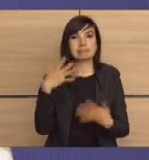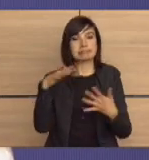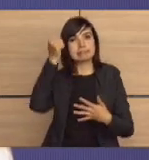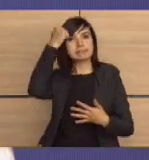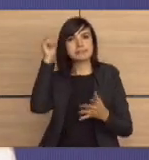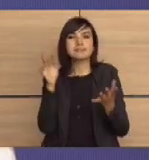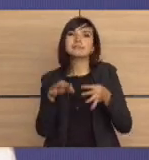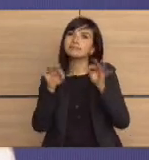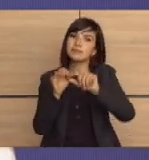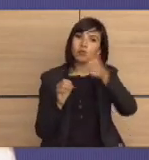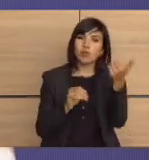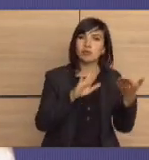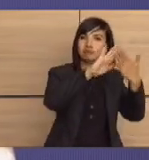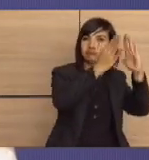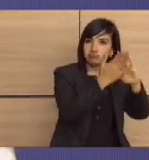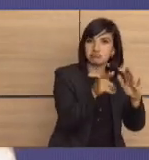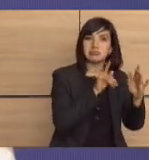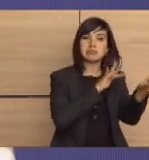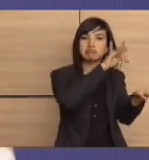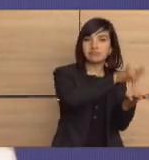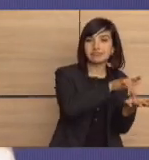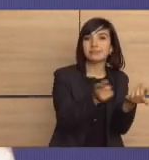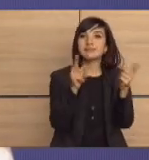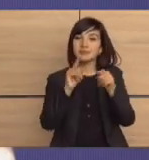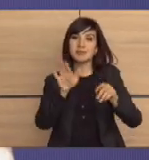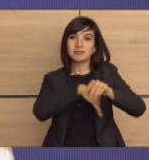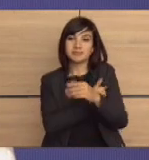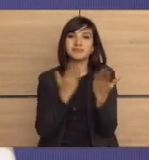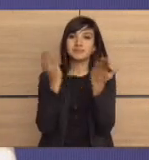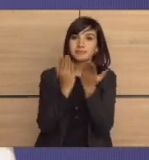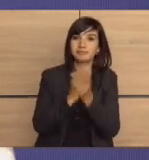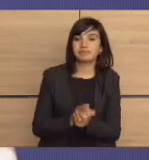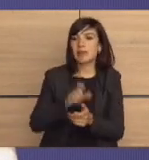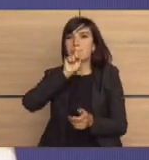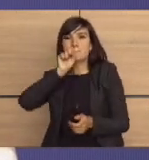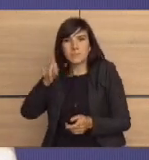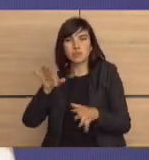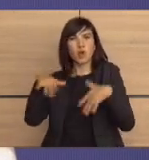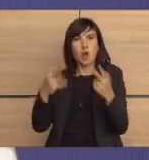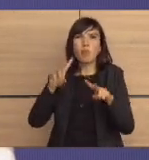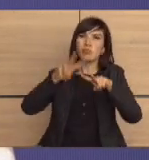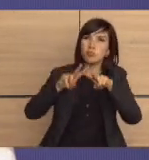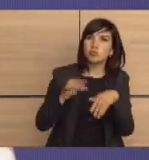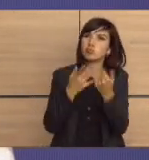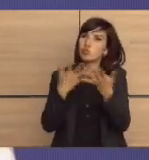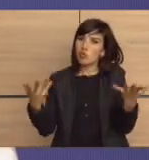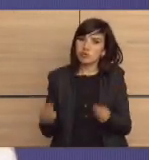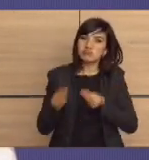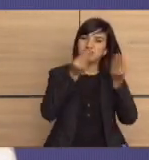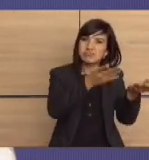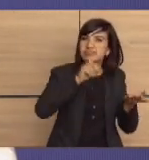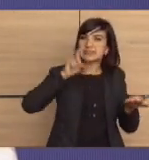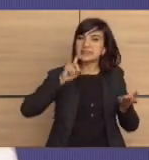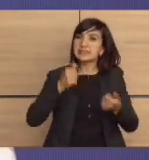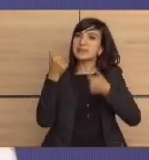comunidades. Llegamos al aula, hablamos de la práctica docente. ¿Qué recursos, cómo poder orientar recursos educativos que usted considere